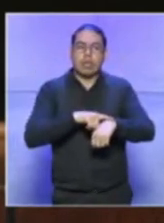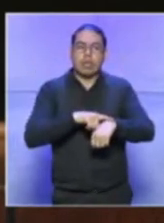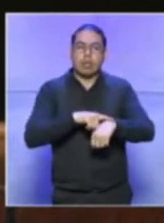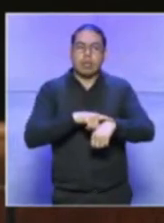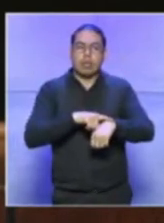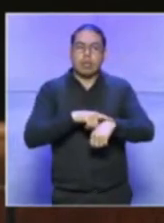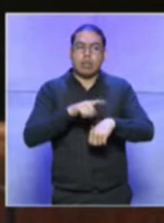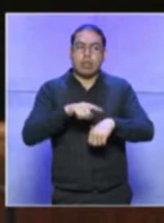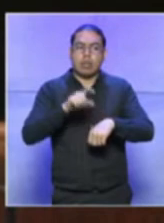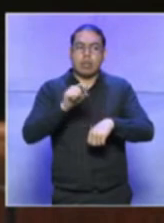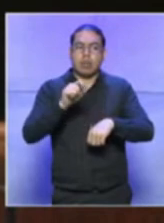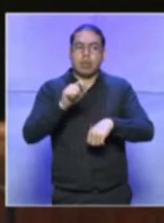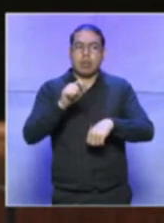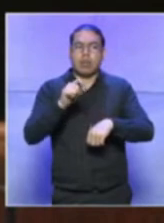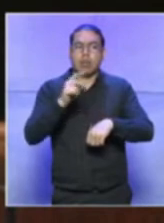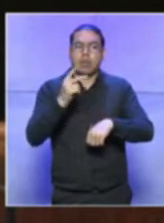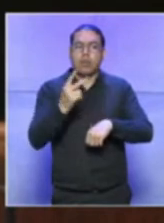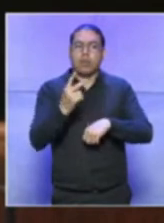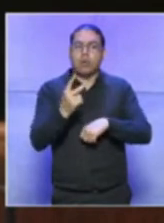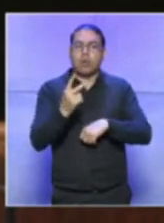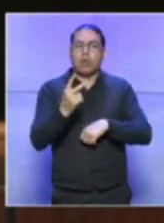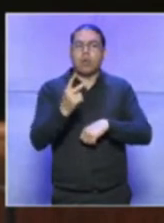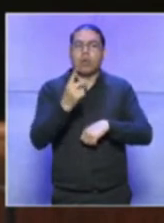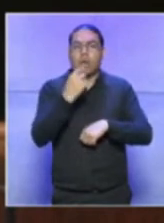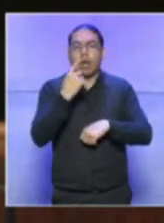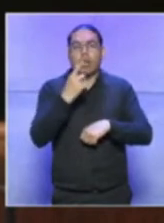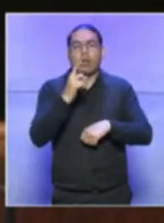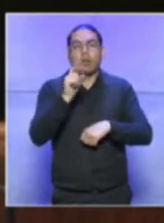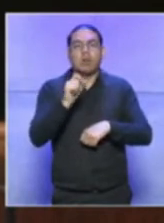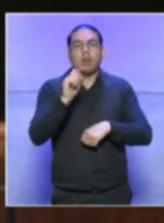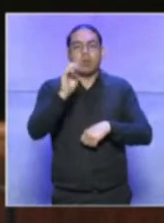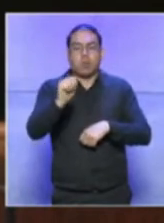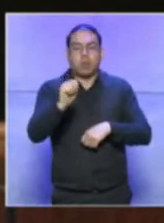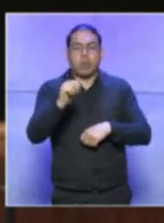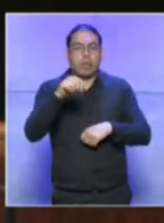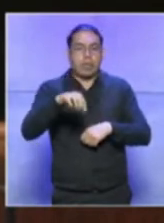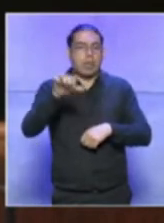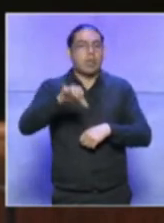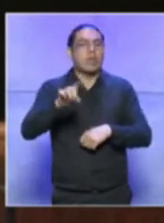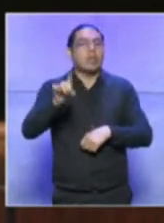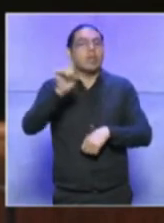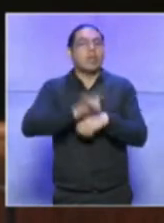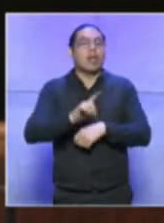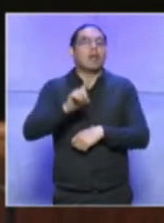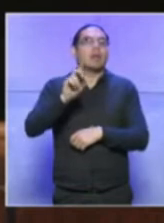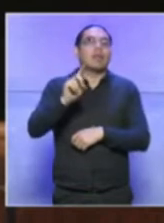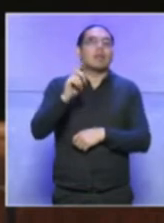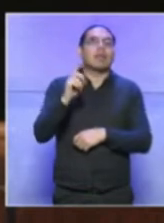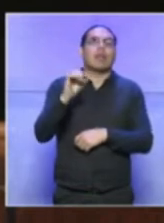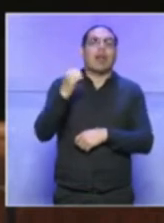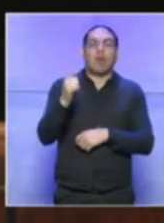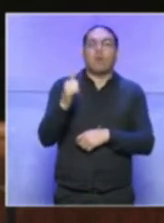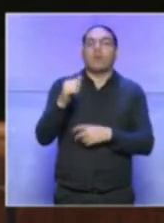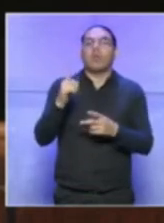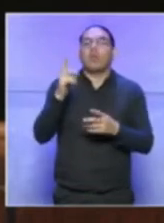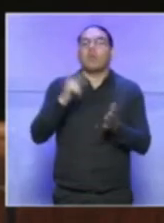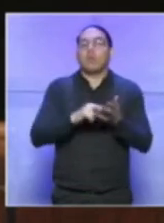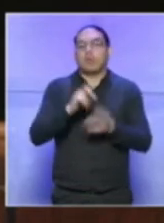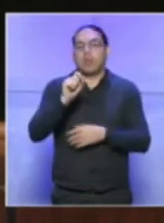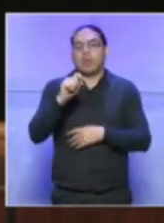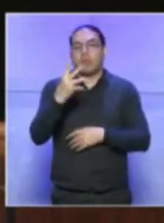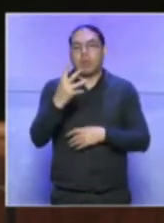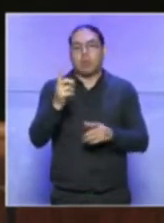22 horas con 29 minutos del día 30 de agosto de 2024 se da por